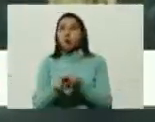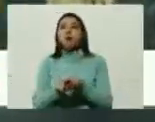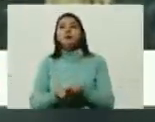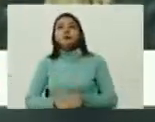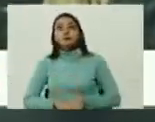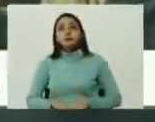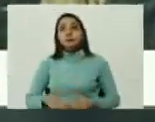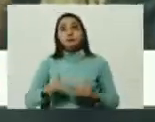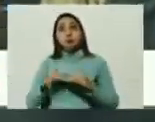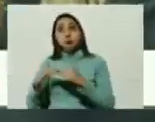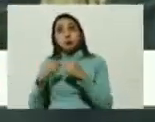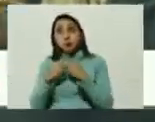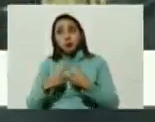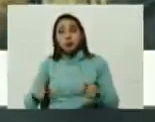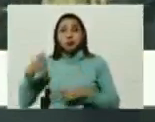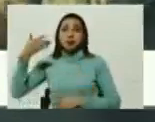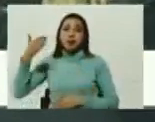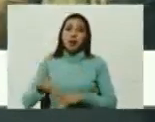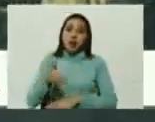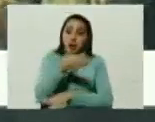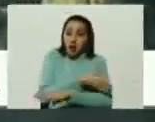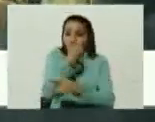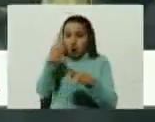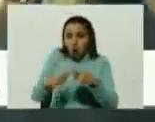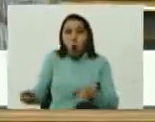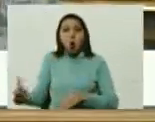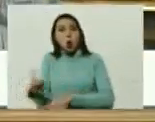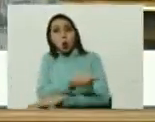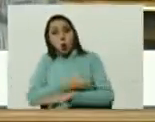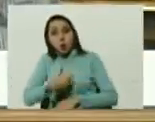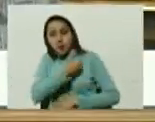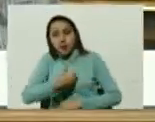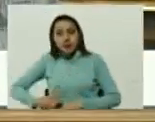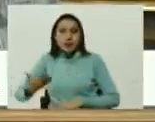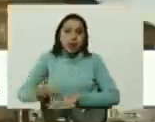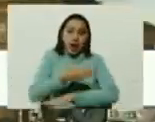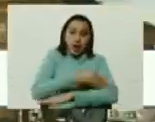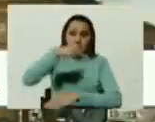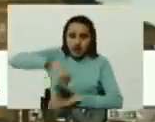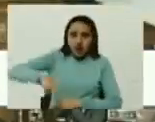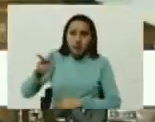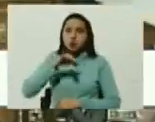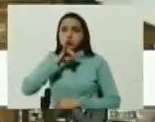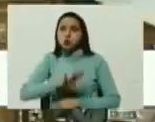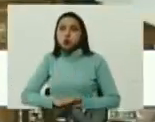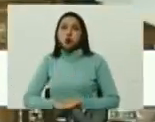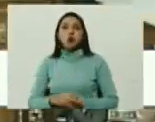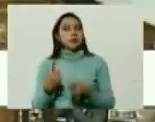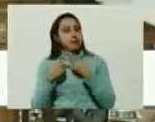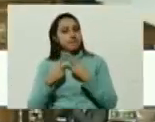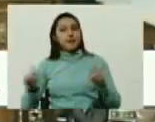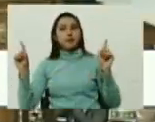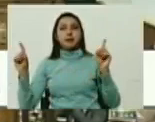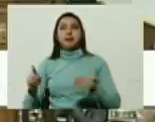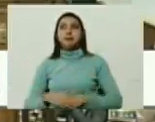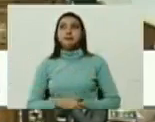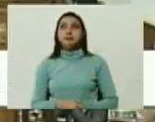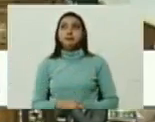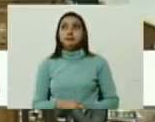con ningún otro gobierno con ningún otro presidente en toda la historia de la patria